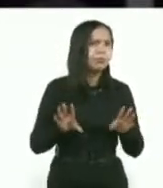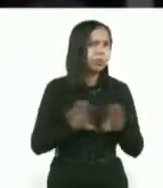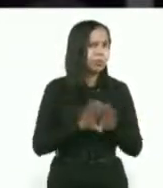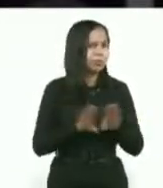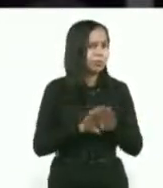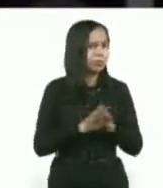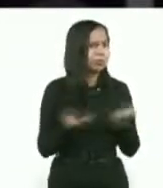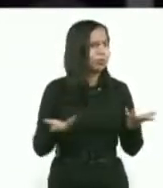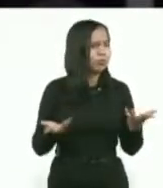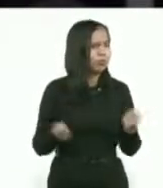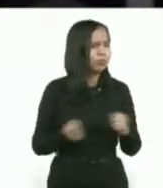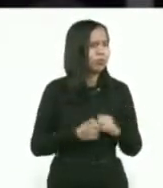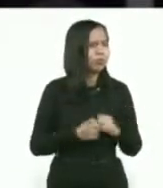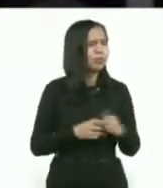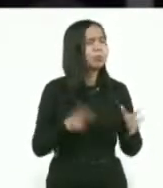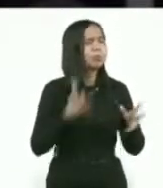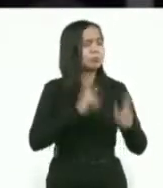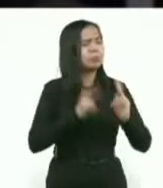más rápido el acceso?